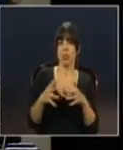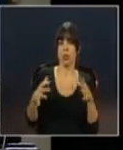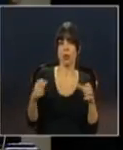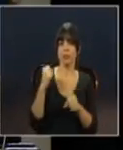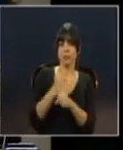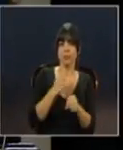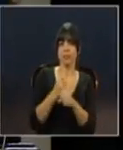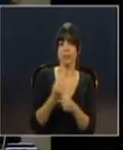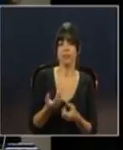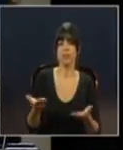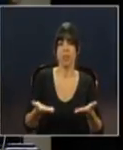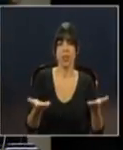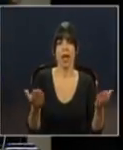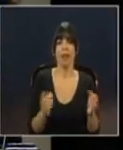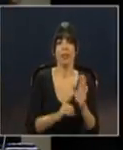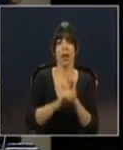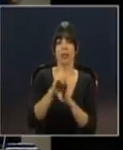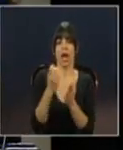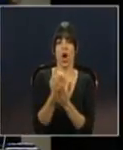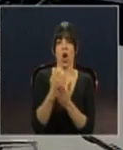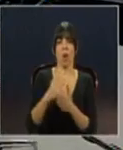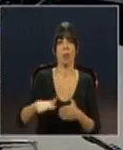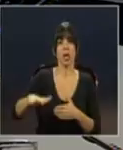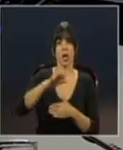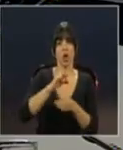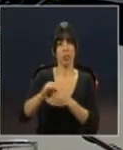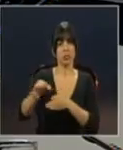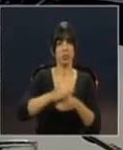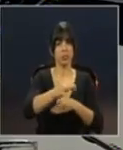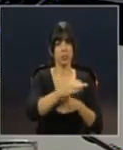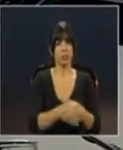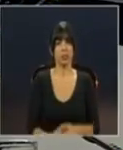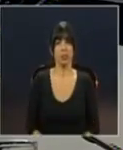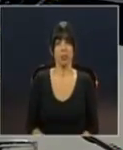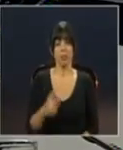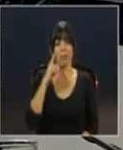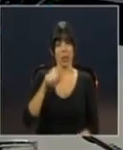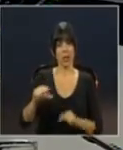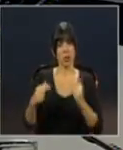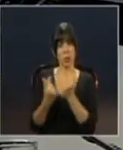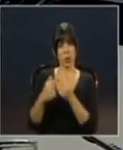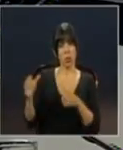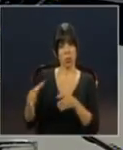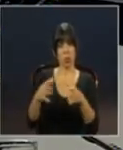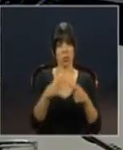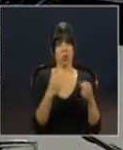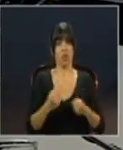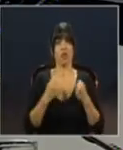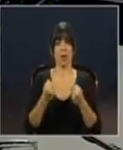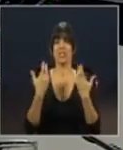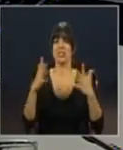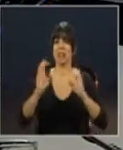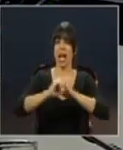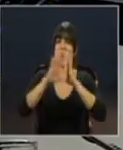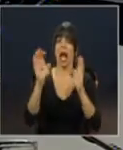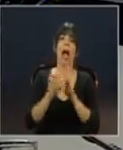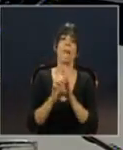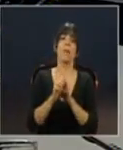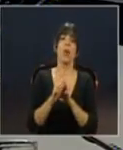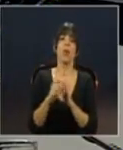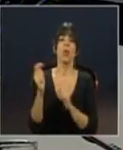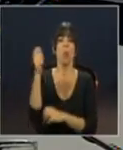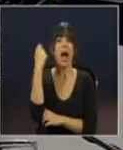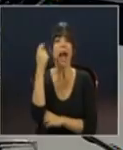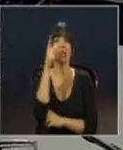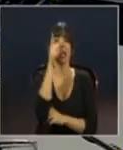la generación de desarrollo económico local. La fuerza de esos colectivos ya es notoria en provincias como Guanacaste y